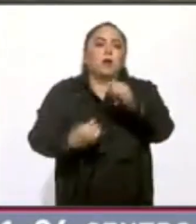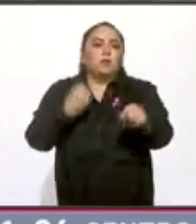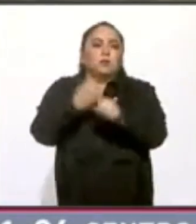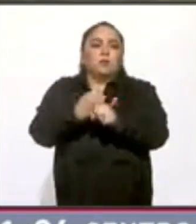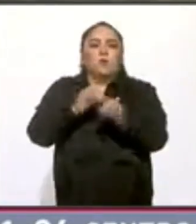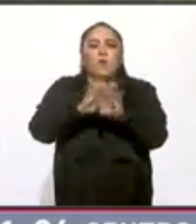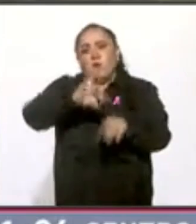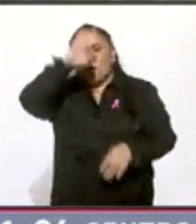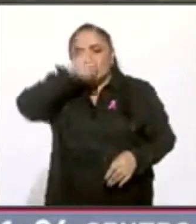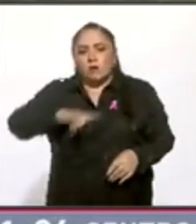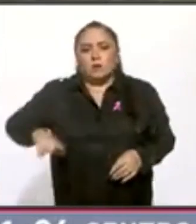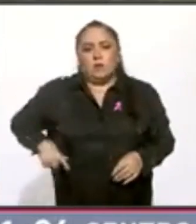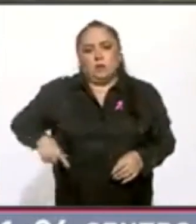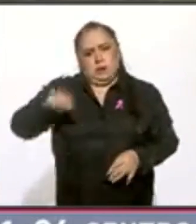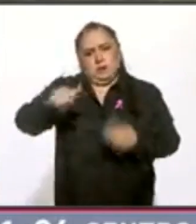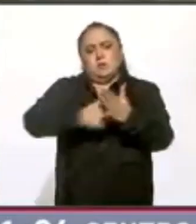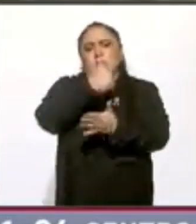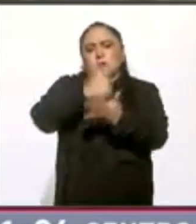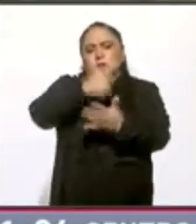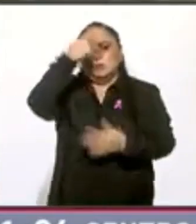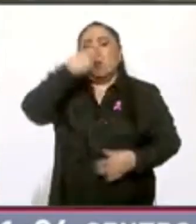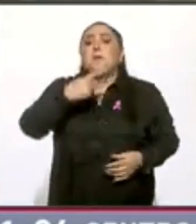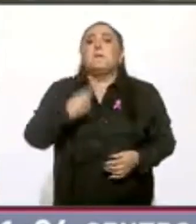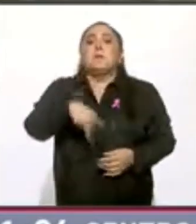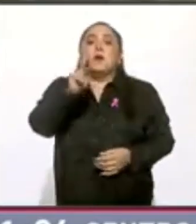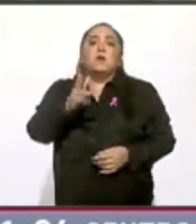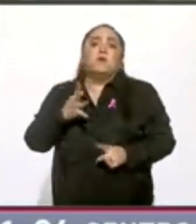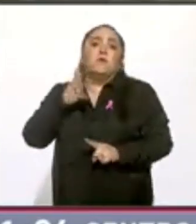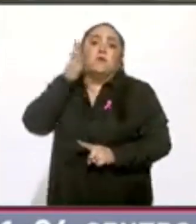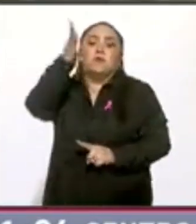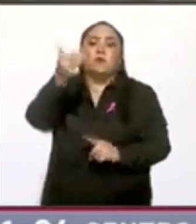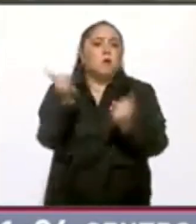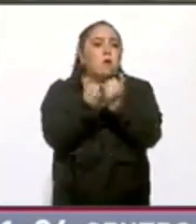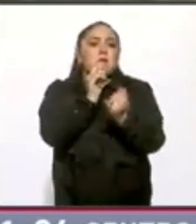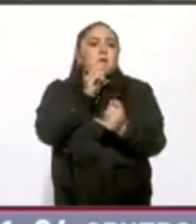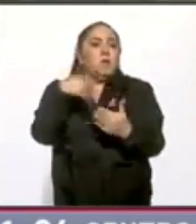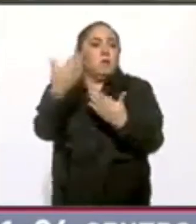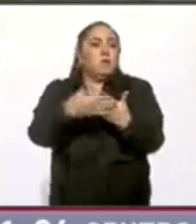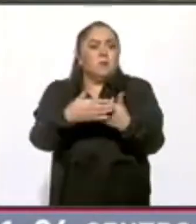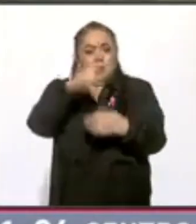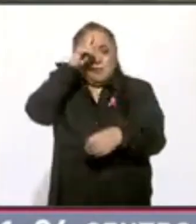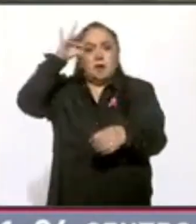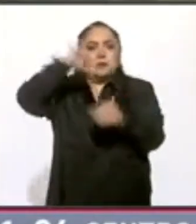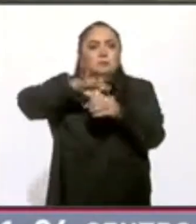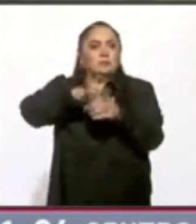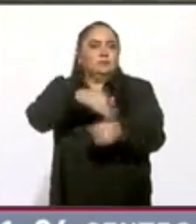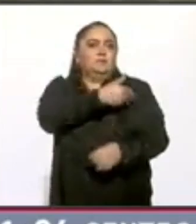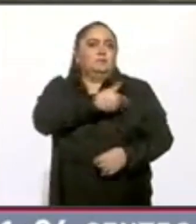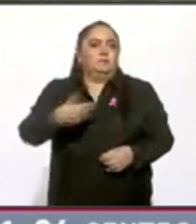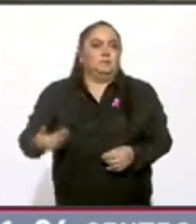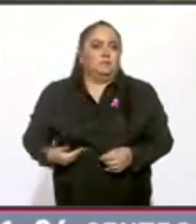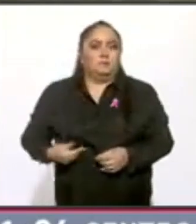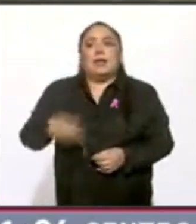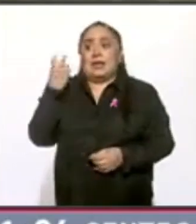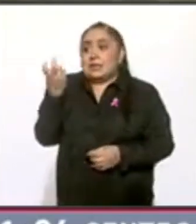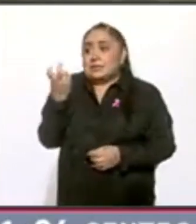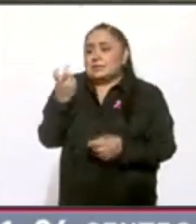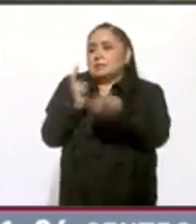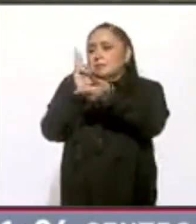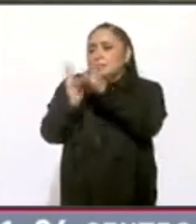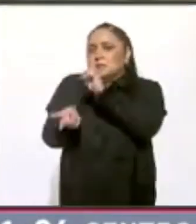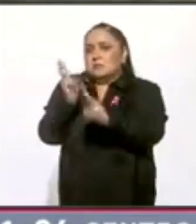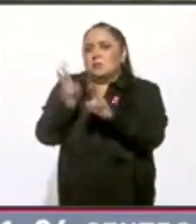4 años al frente de la Ciudad de México, pero también del futuro próximo donde está la elección presidencial. Esta es la conversación